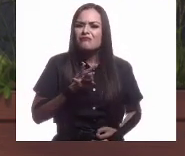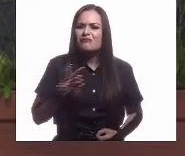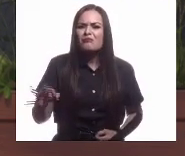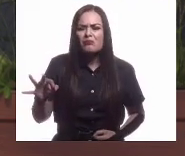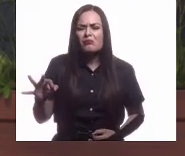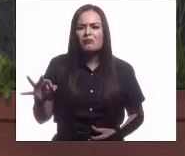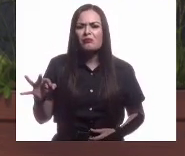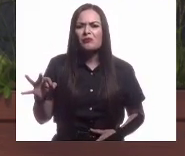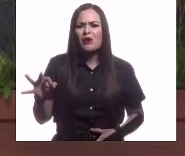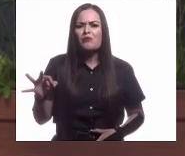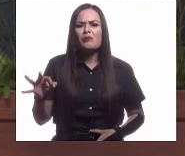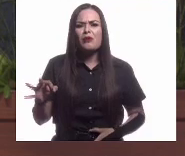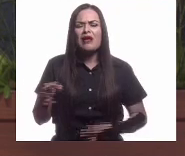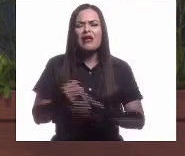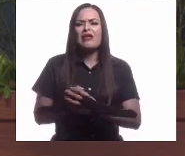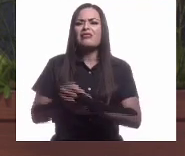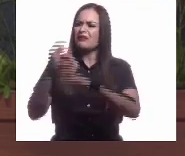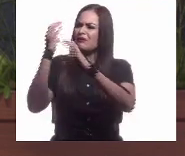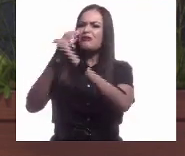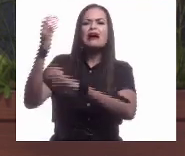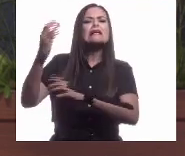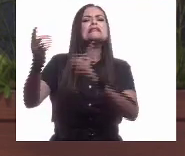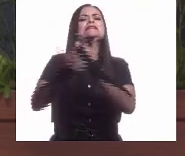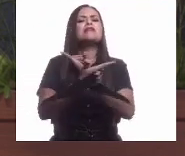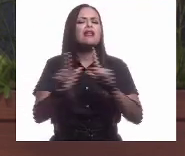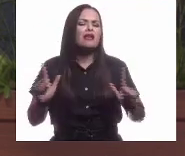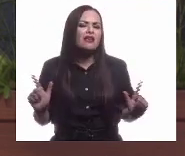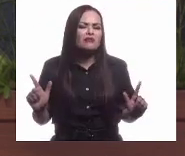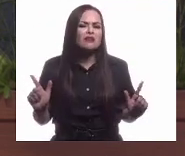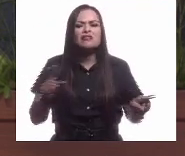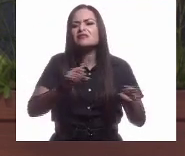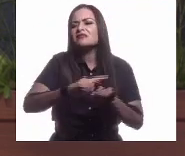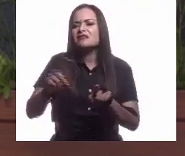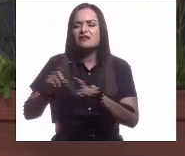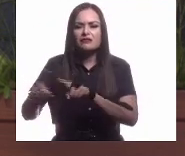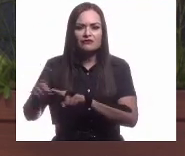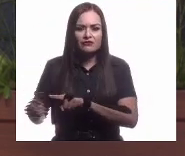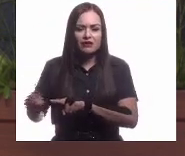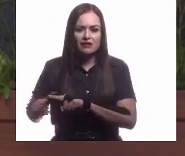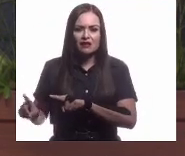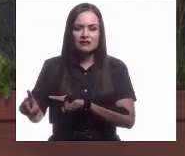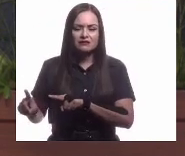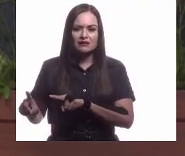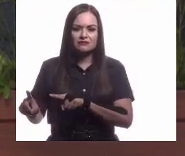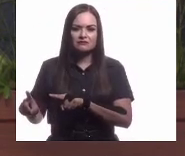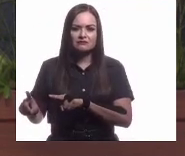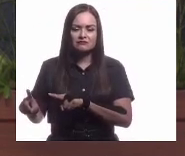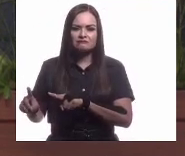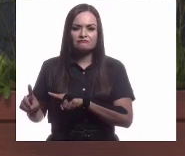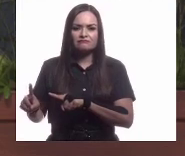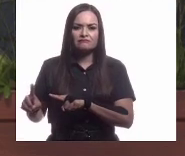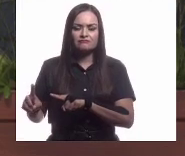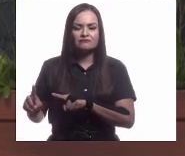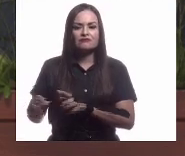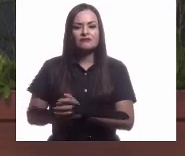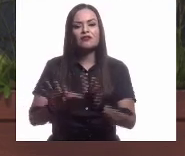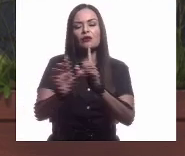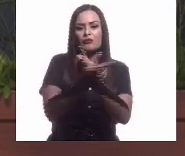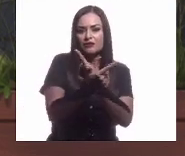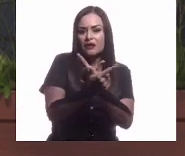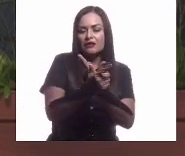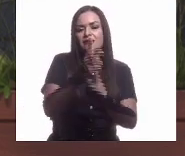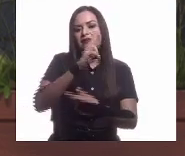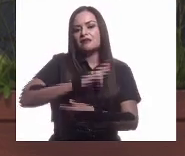al transporte con libertad en sus diversas modalidades. Pero que también quien hoy es chofer de un taxi y paga